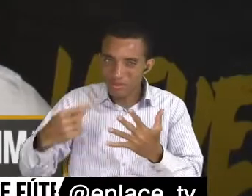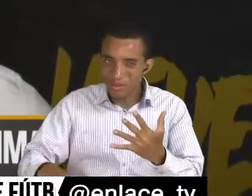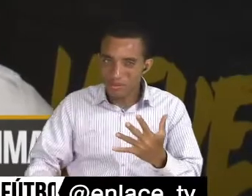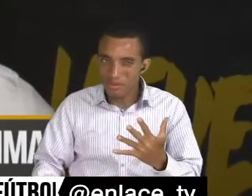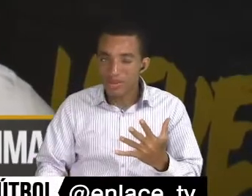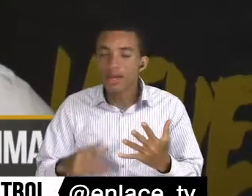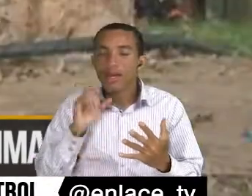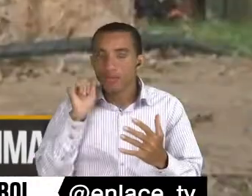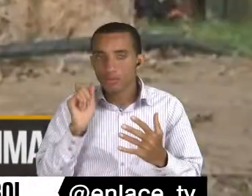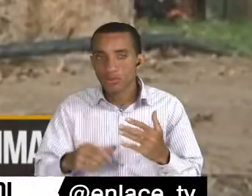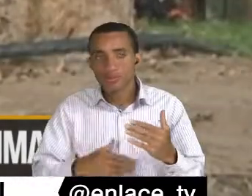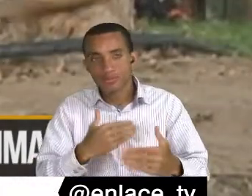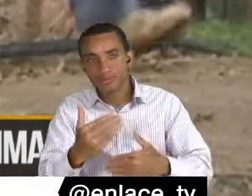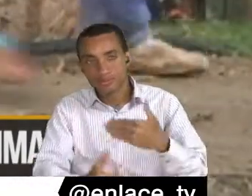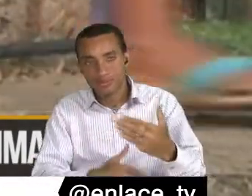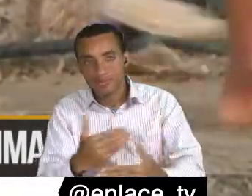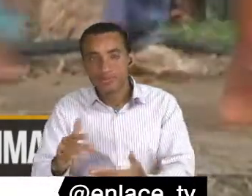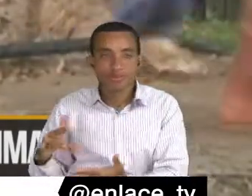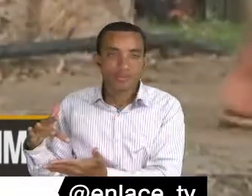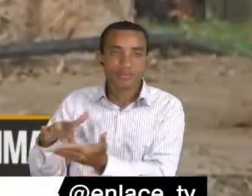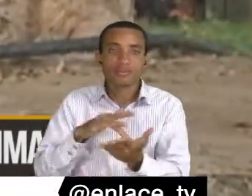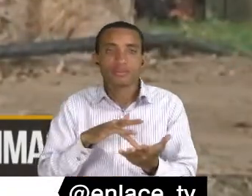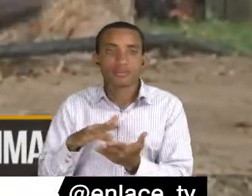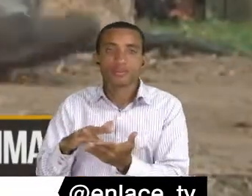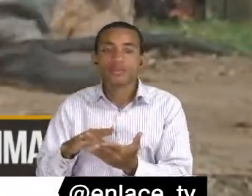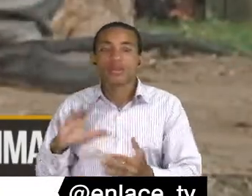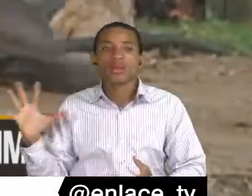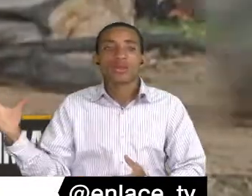de participación. En esta región las víctimas han sufrido